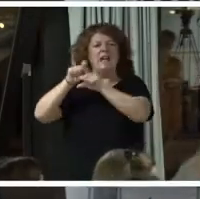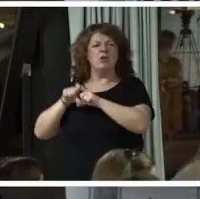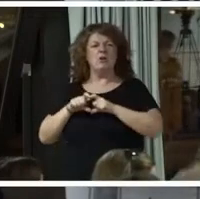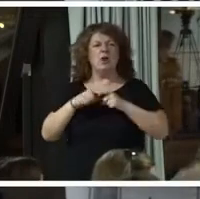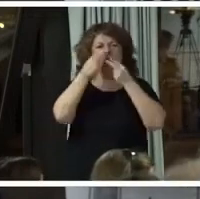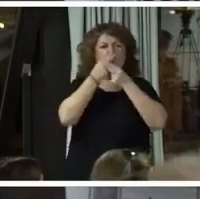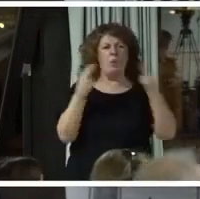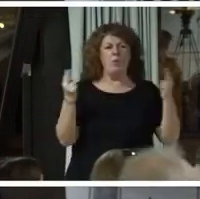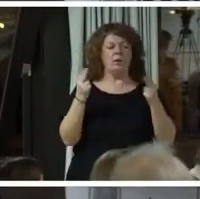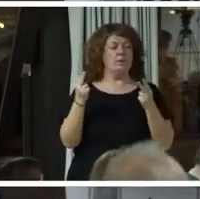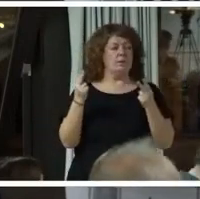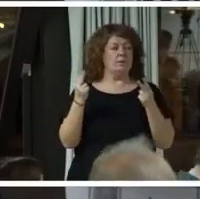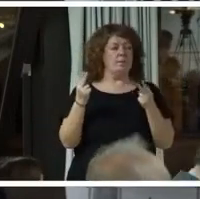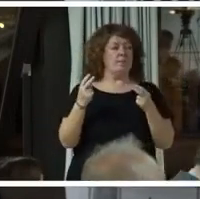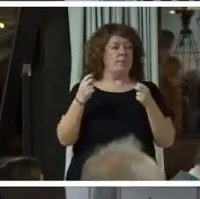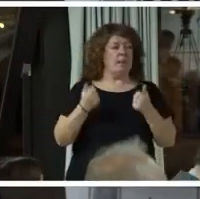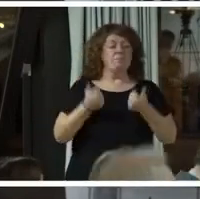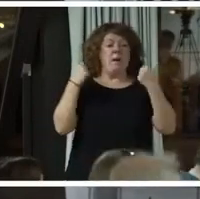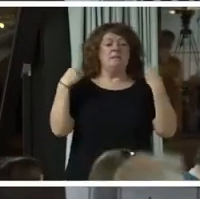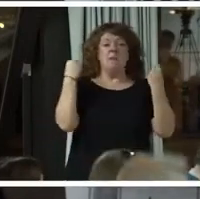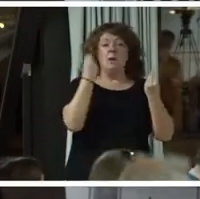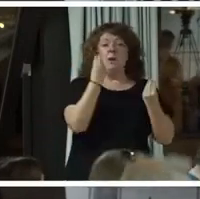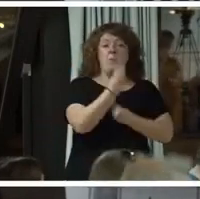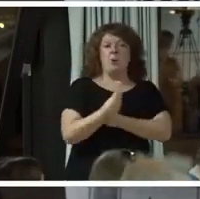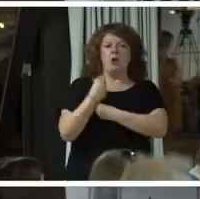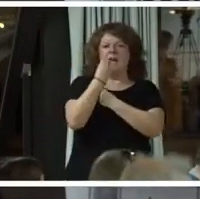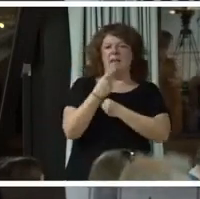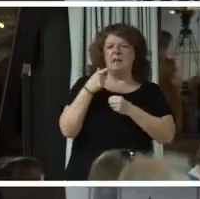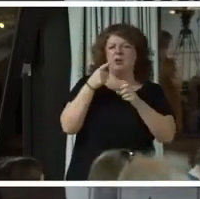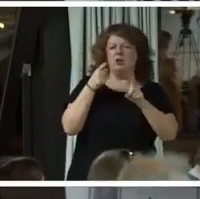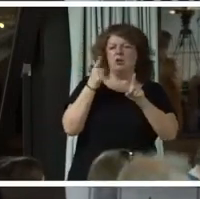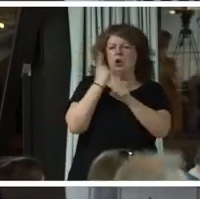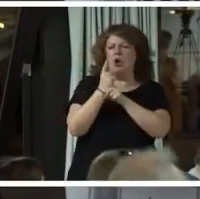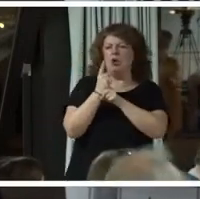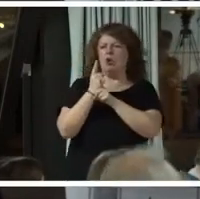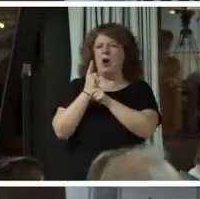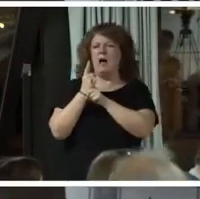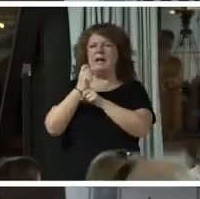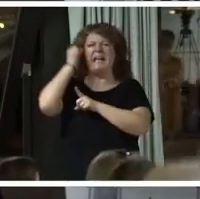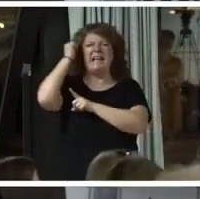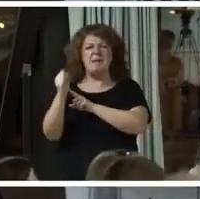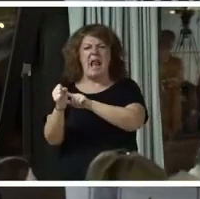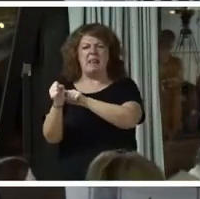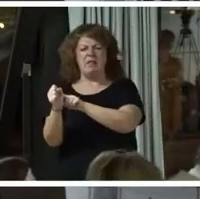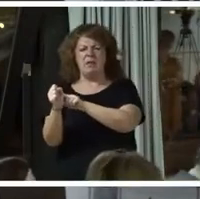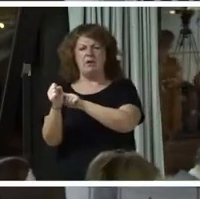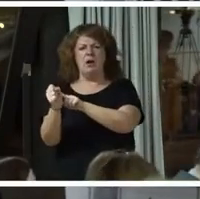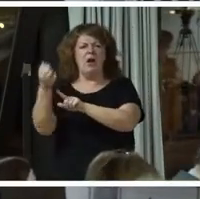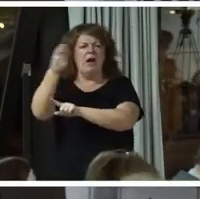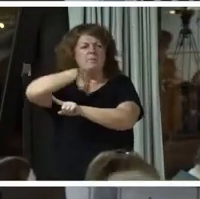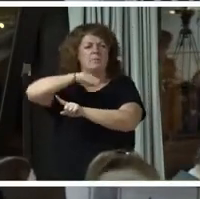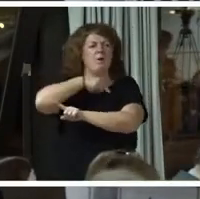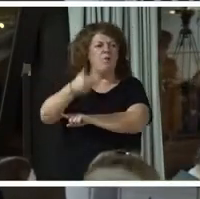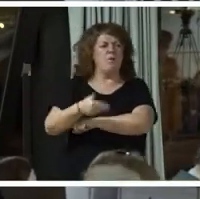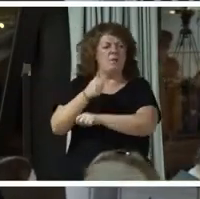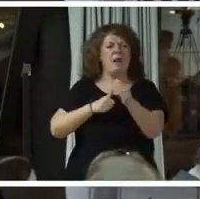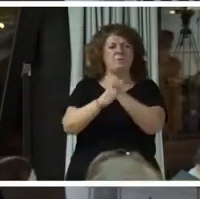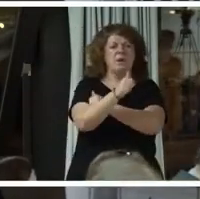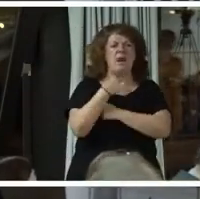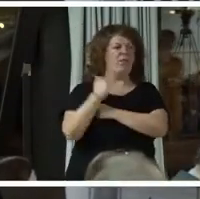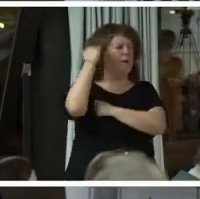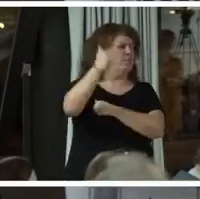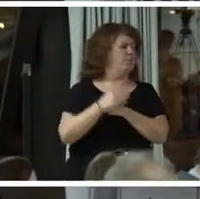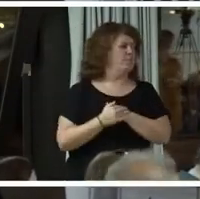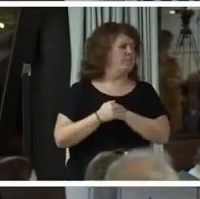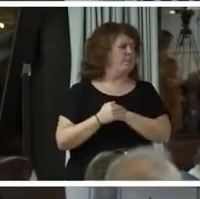públicas y que por tanto estamos más protegidas contra esa criminalización es fundamental que seamos las primeras en alzar